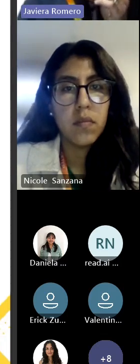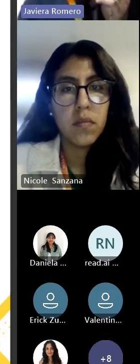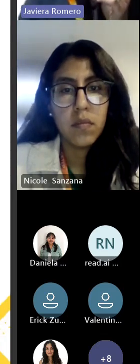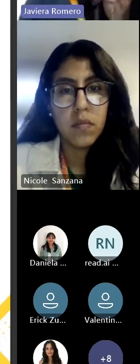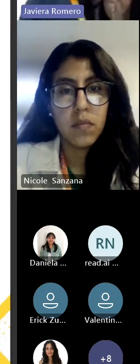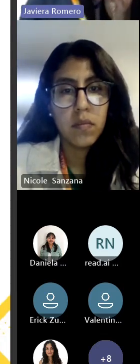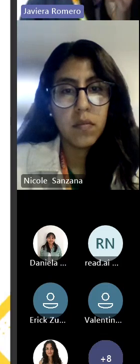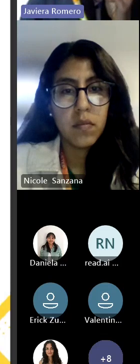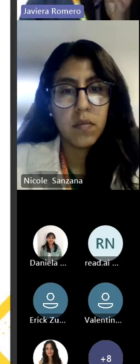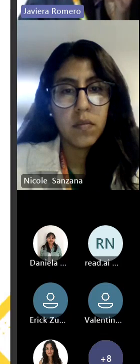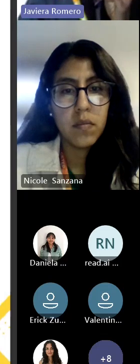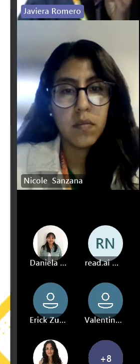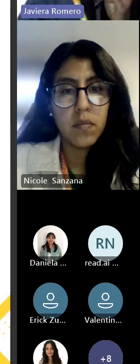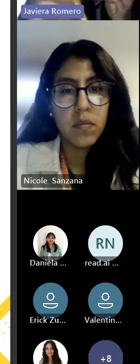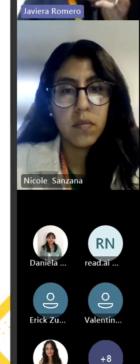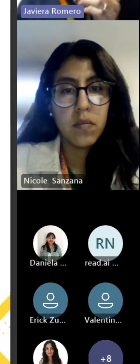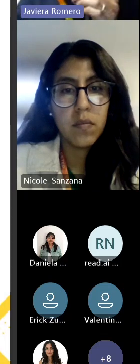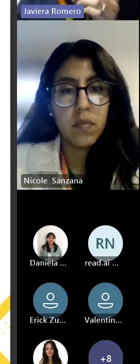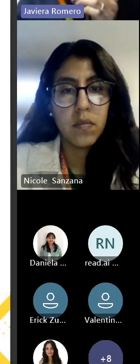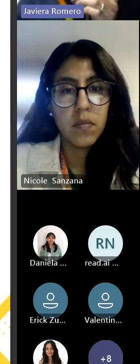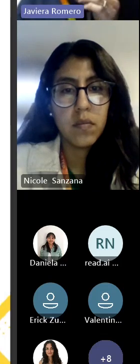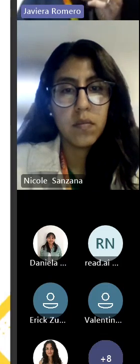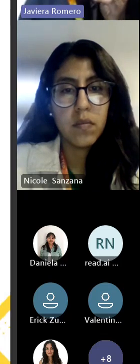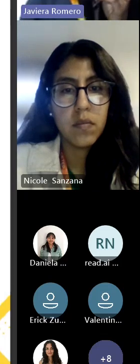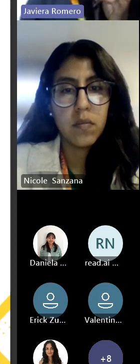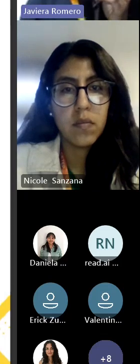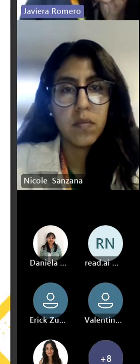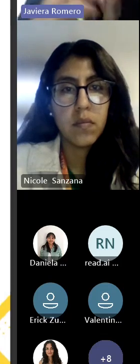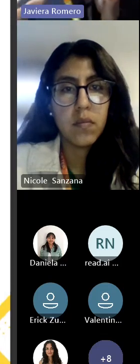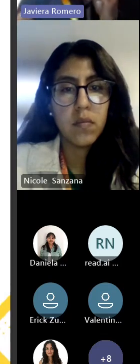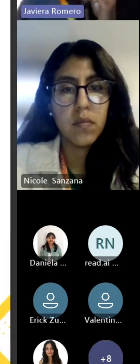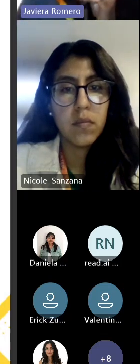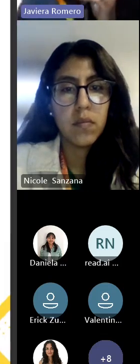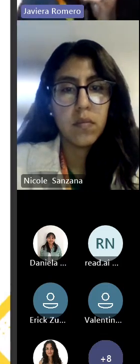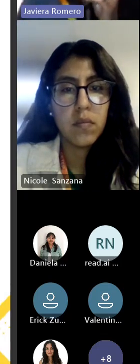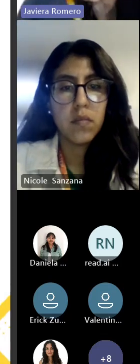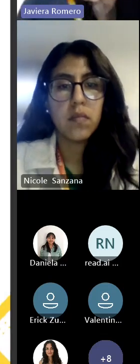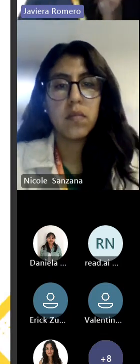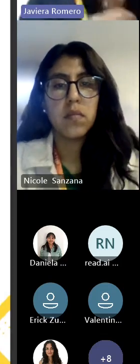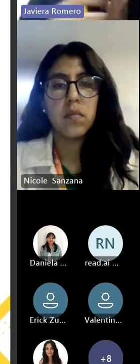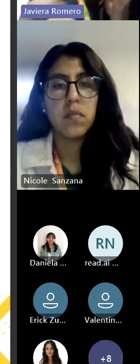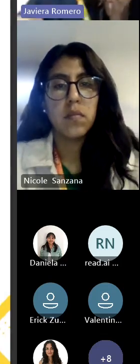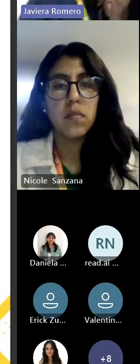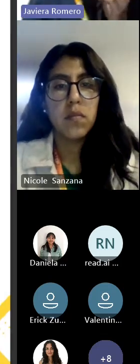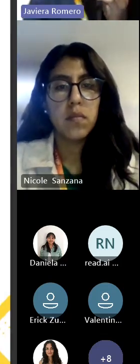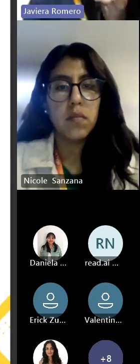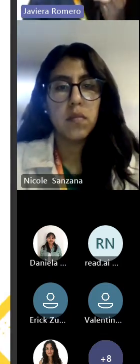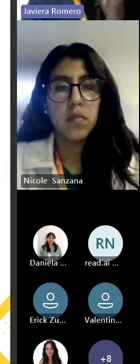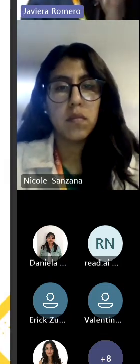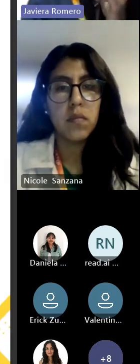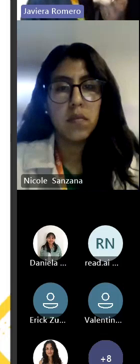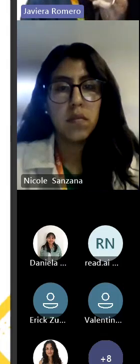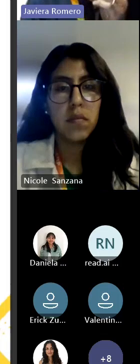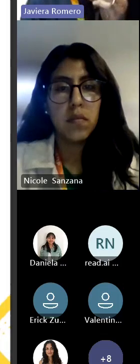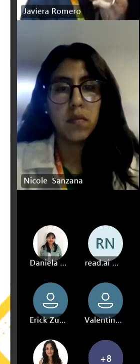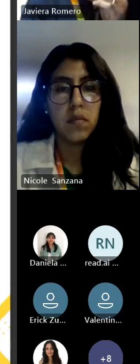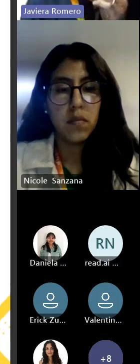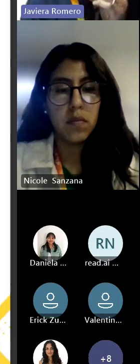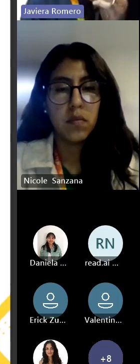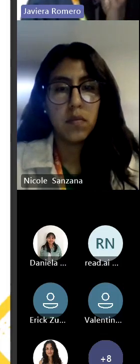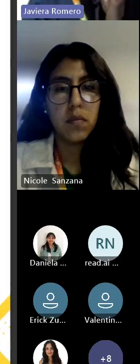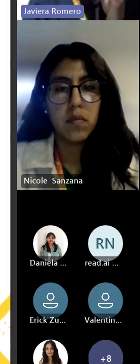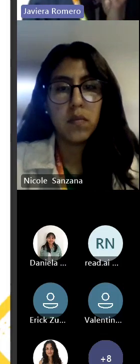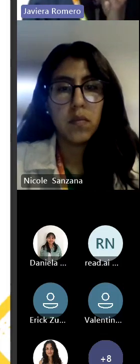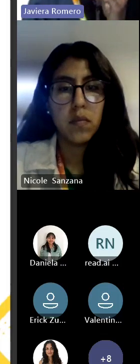tiene que ver con el estudiante, atender a los estudiantes. Estamos pensando en el grupo curso, estamos pensando en los compañeros